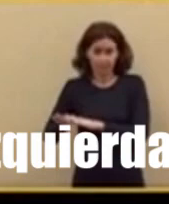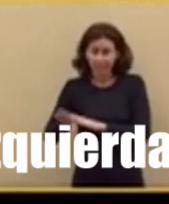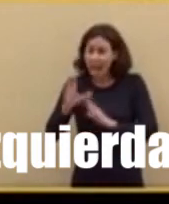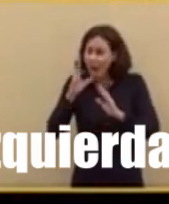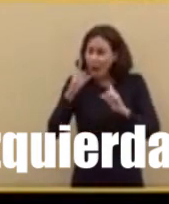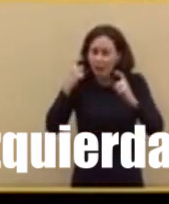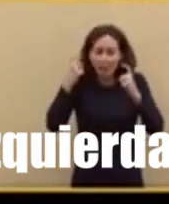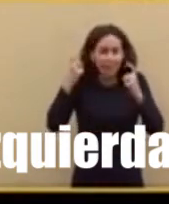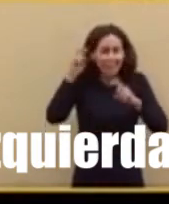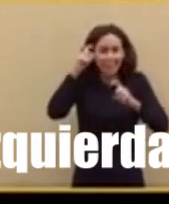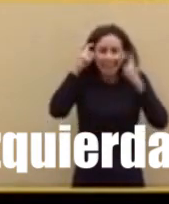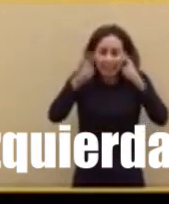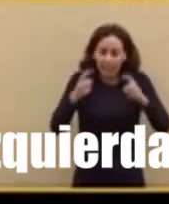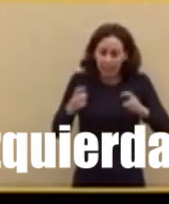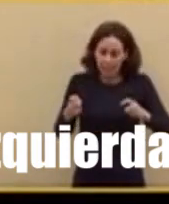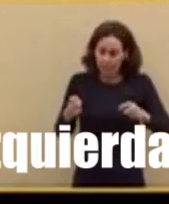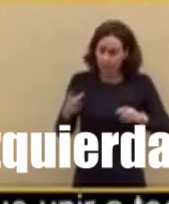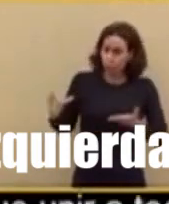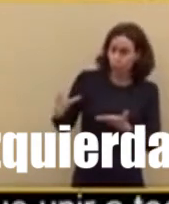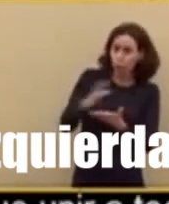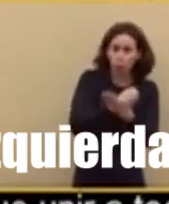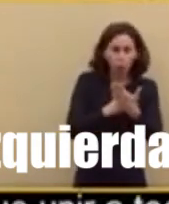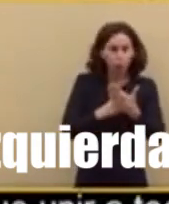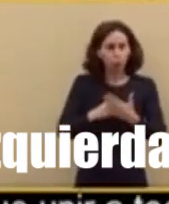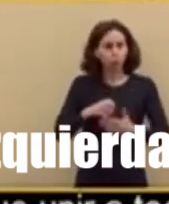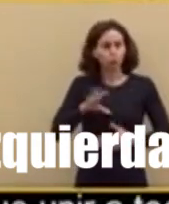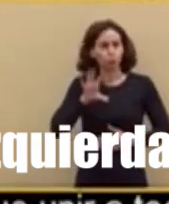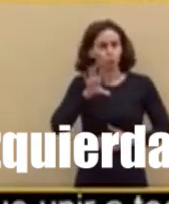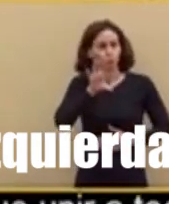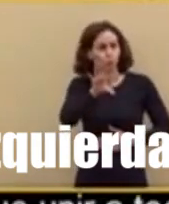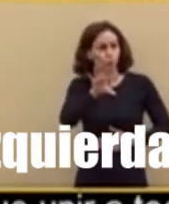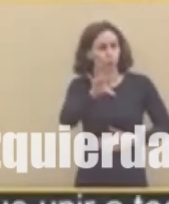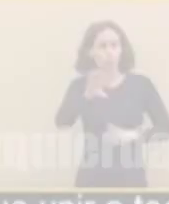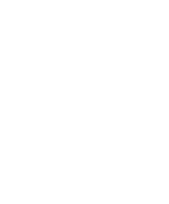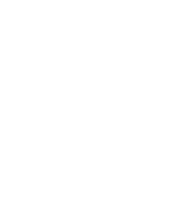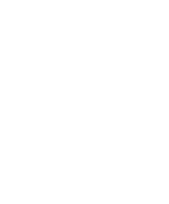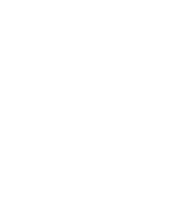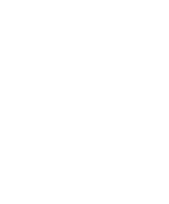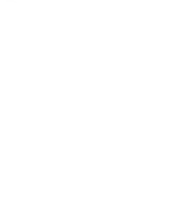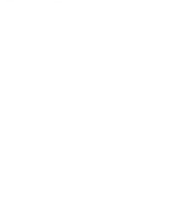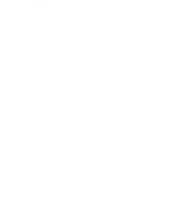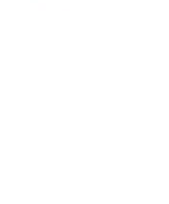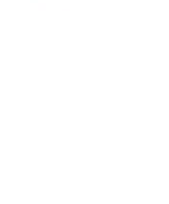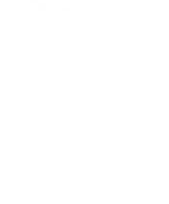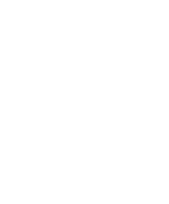de todos los constitucionalistas, también de aquellos socialdemócratas avergonzados por lo que está haciendo Sánchez.